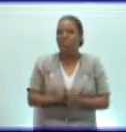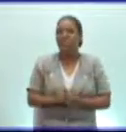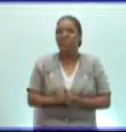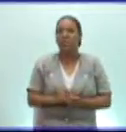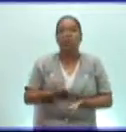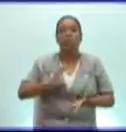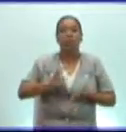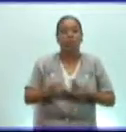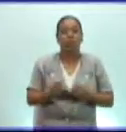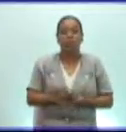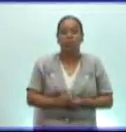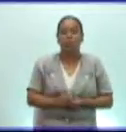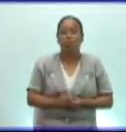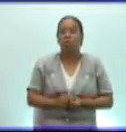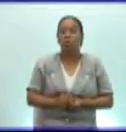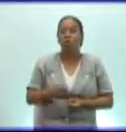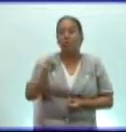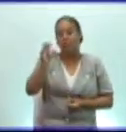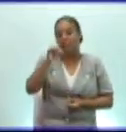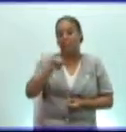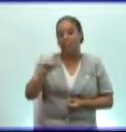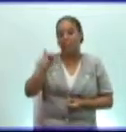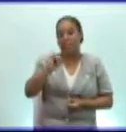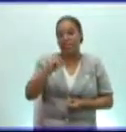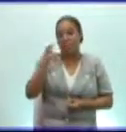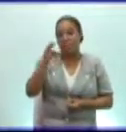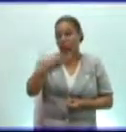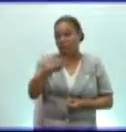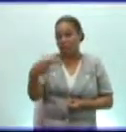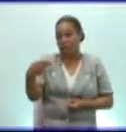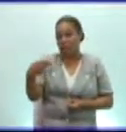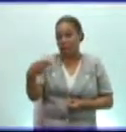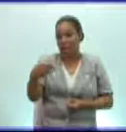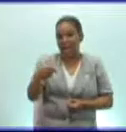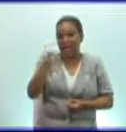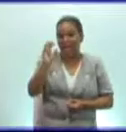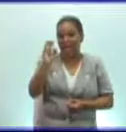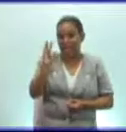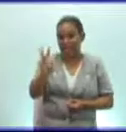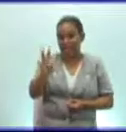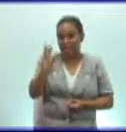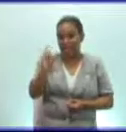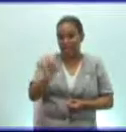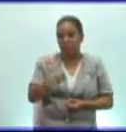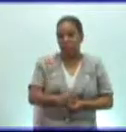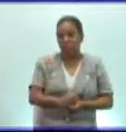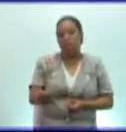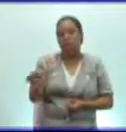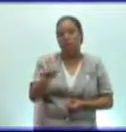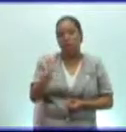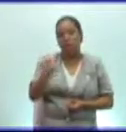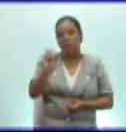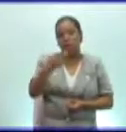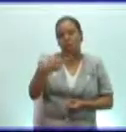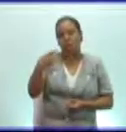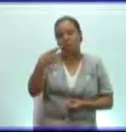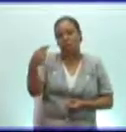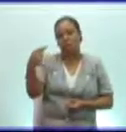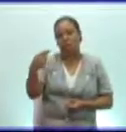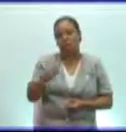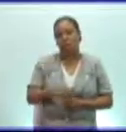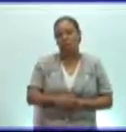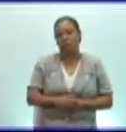forma el protón hidrógeno y el ion hidroxilo. Pues